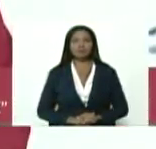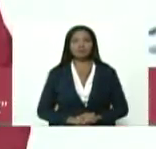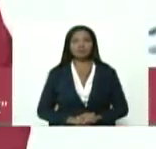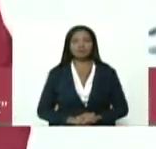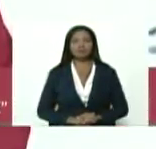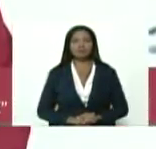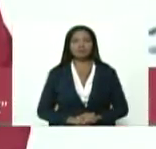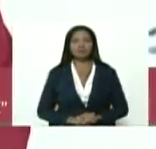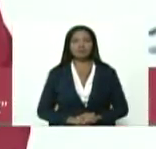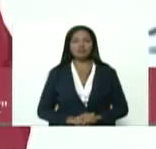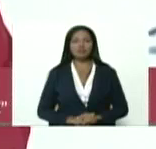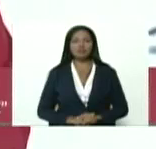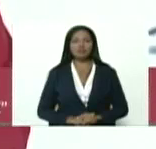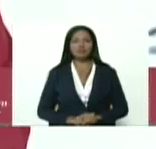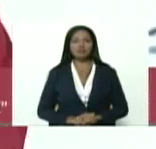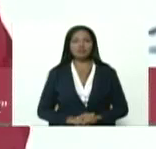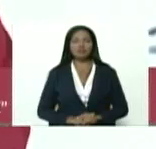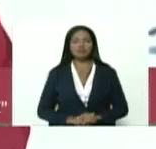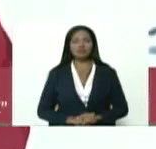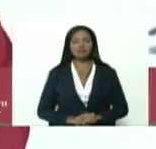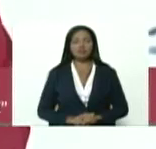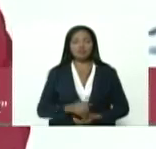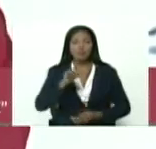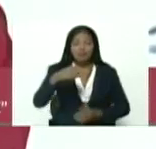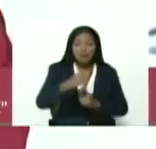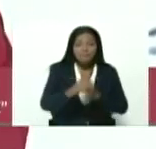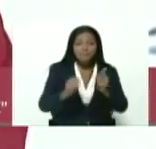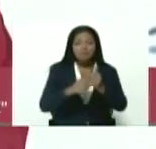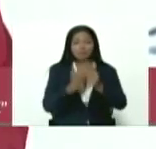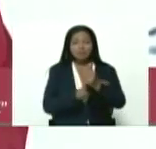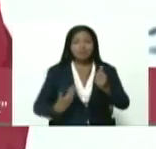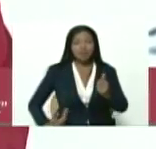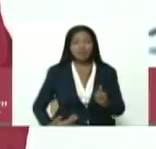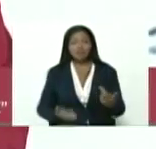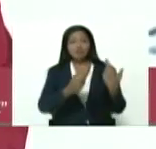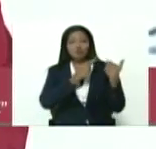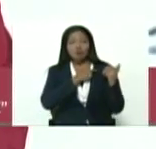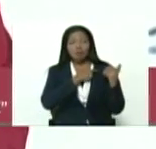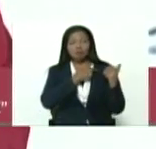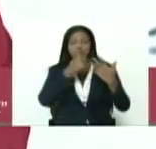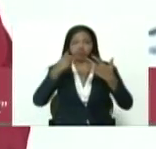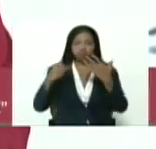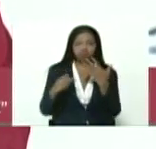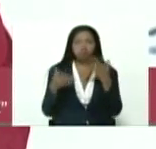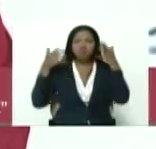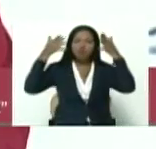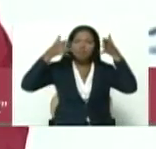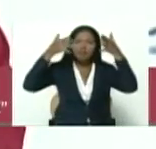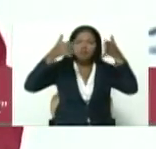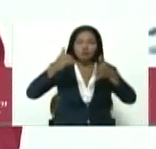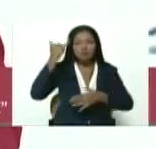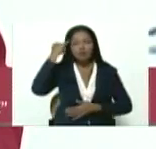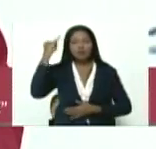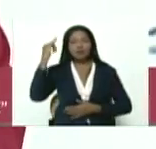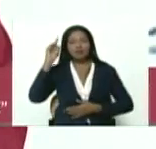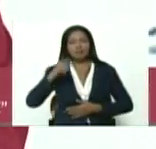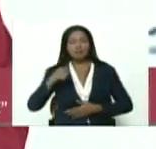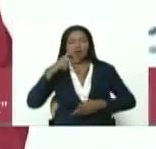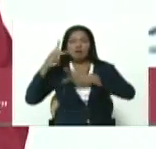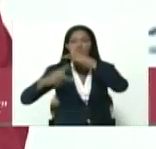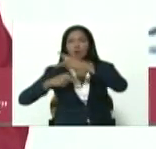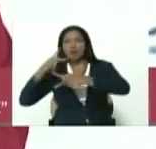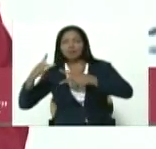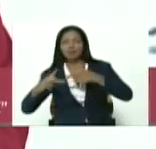Y al vicepresidente y encargado de asuntos de formación ideológica y